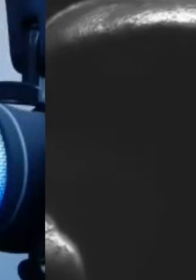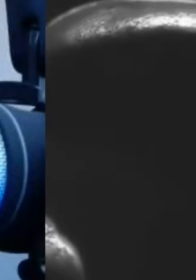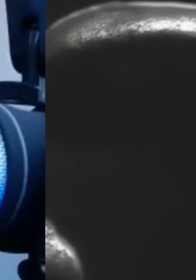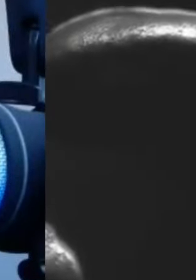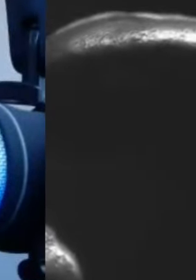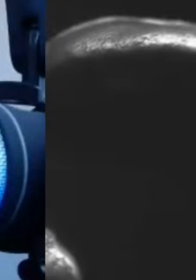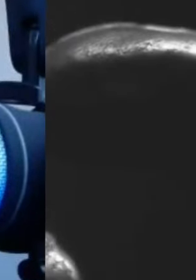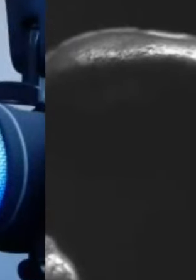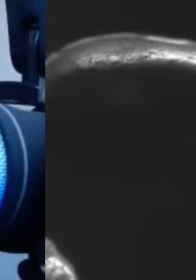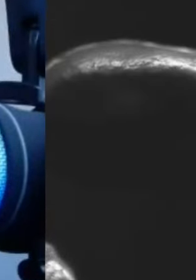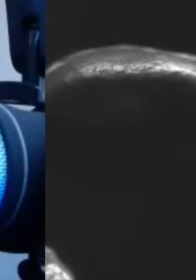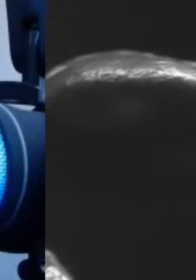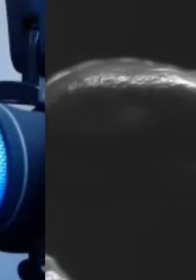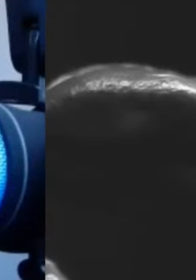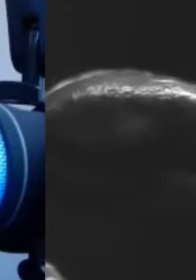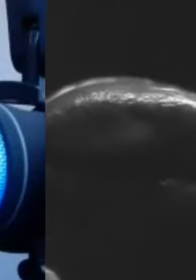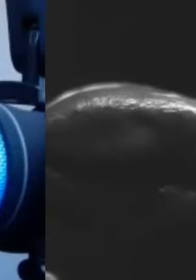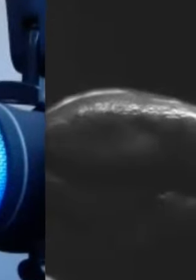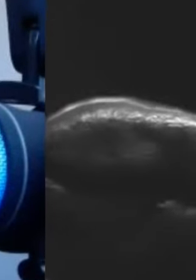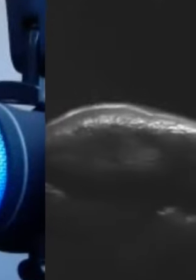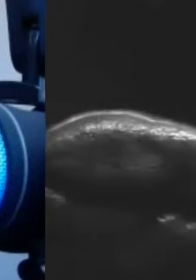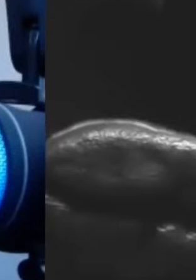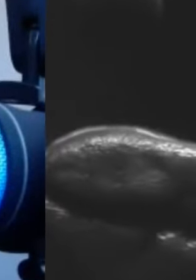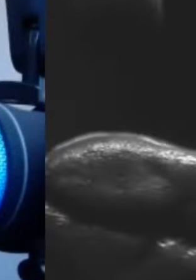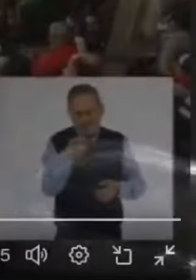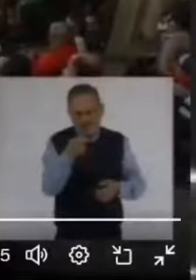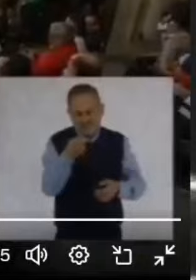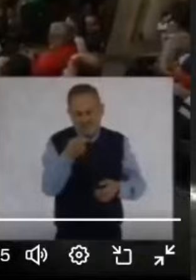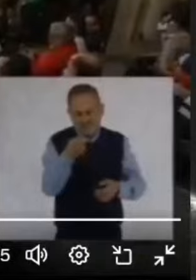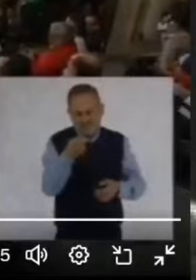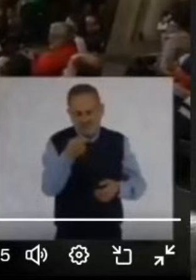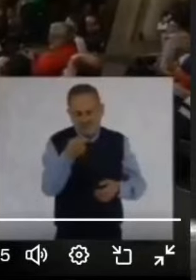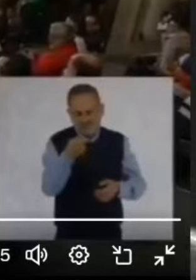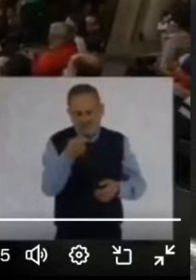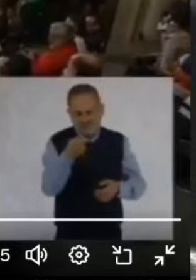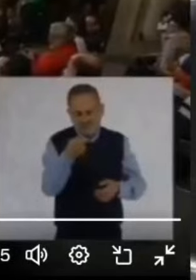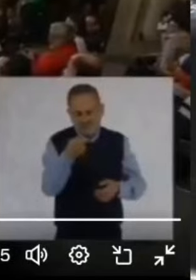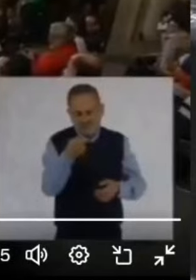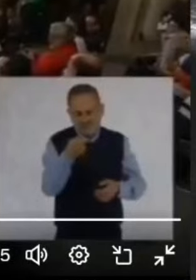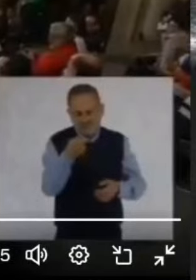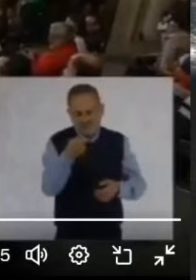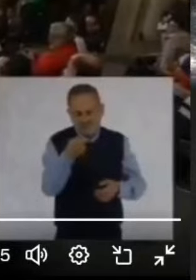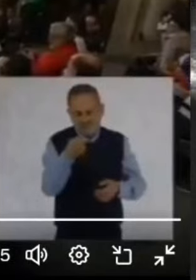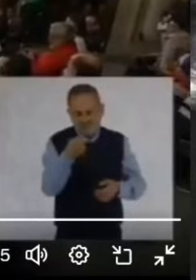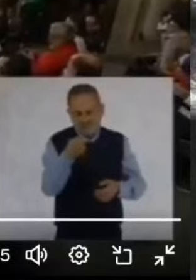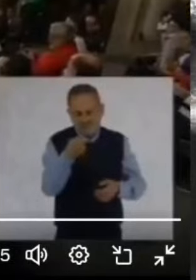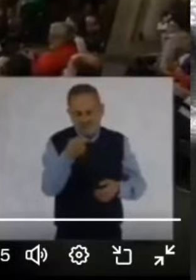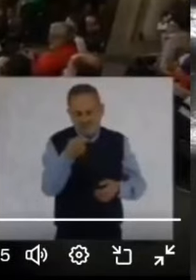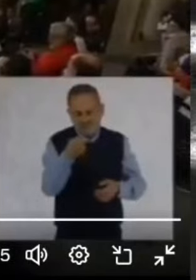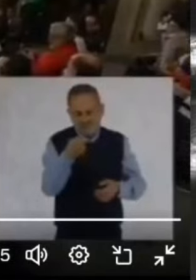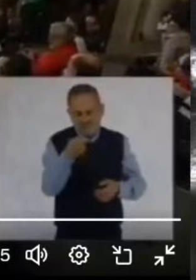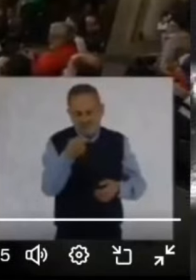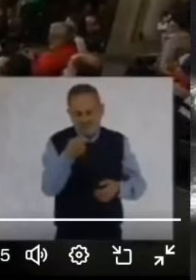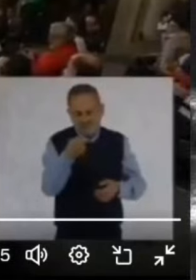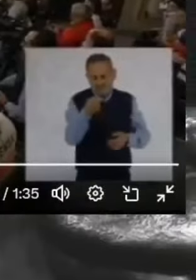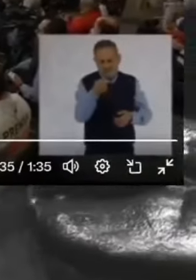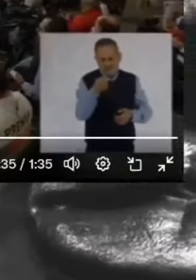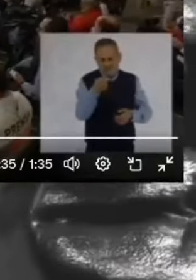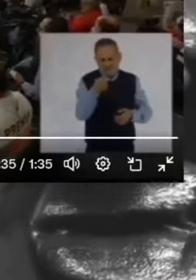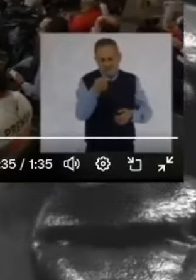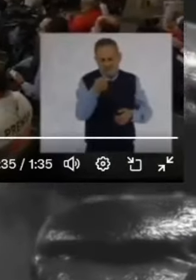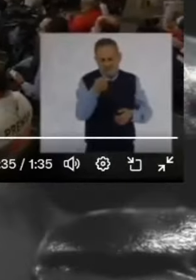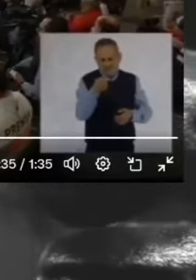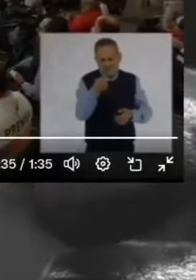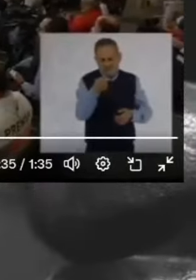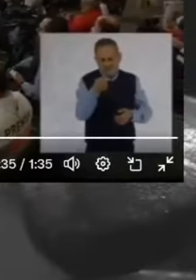campo ahí con esto todavía se agrega más información al respecto y decir Son son puras patrañas pero de lo que está comentando ahorita la